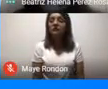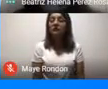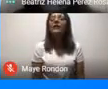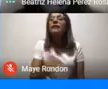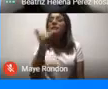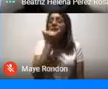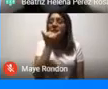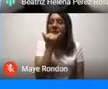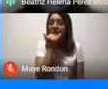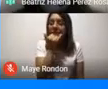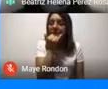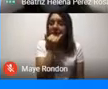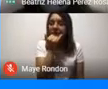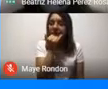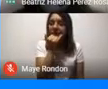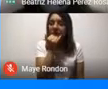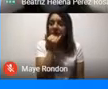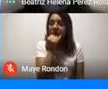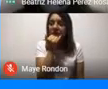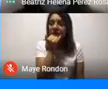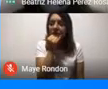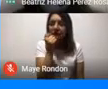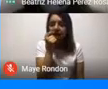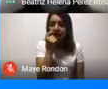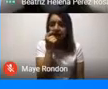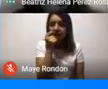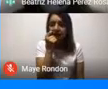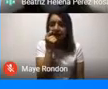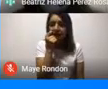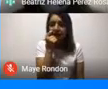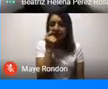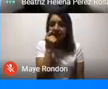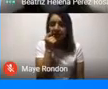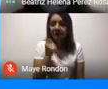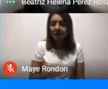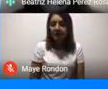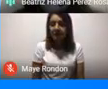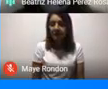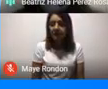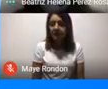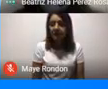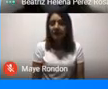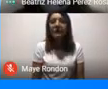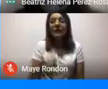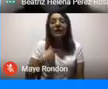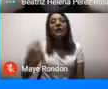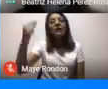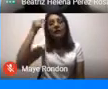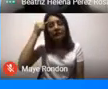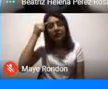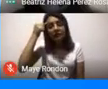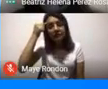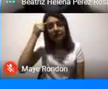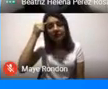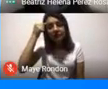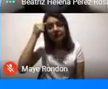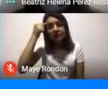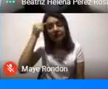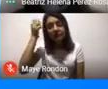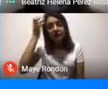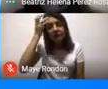que lo que se pensar